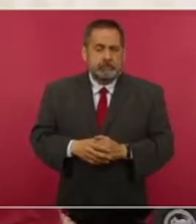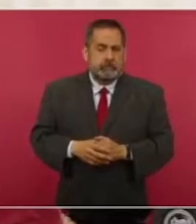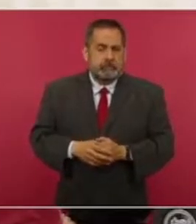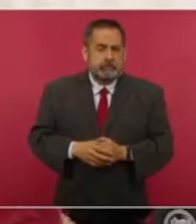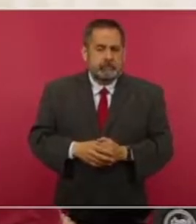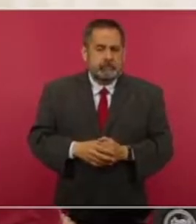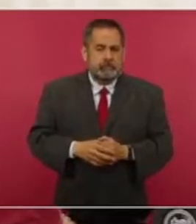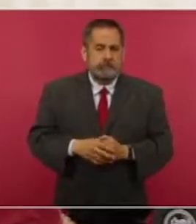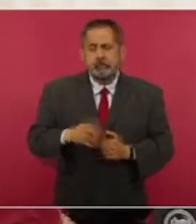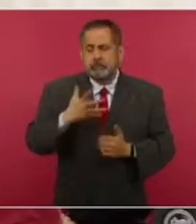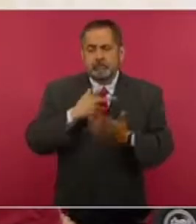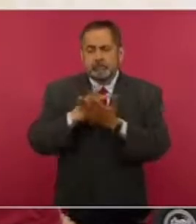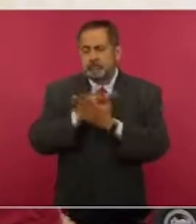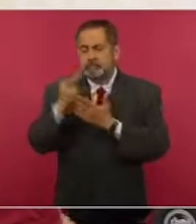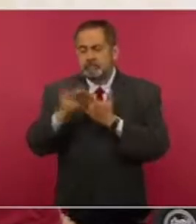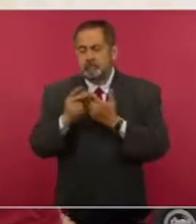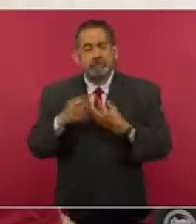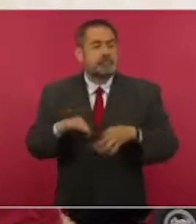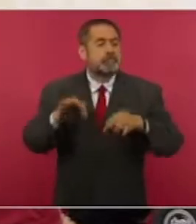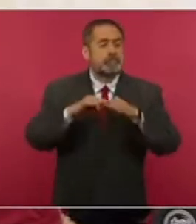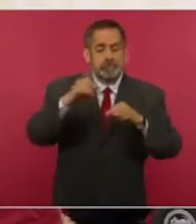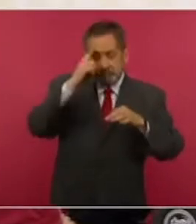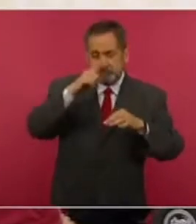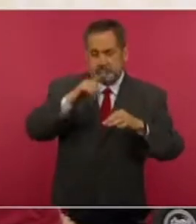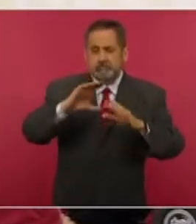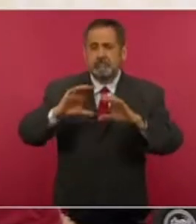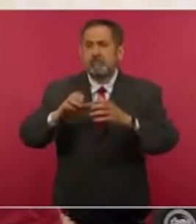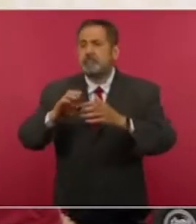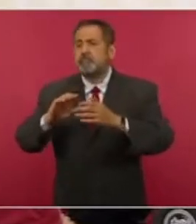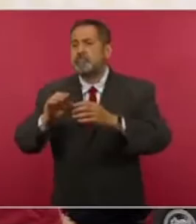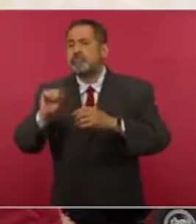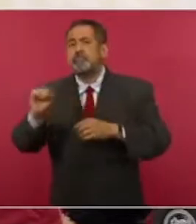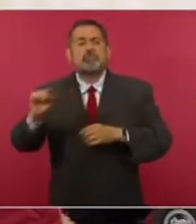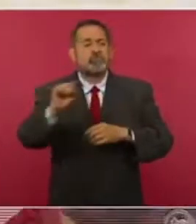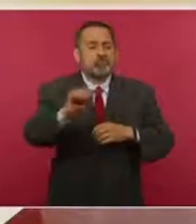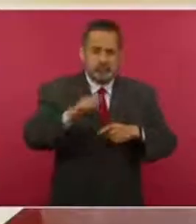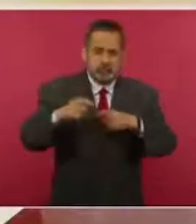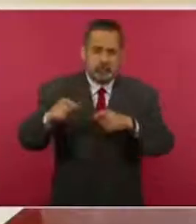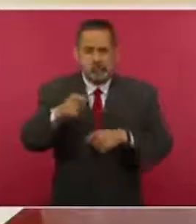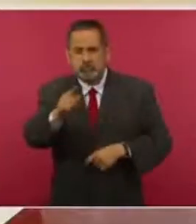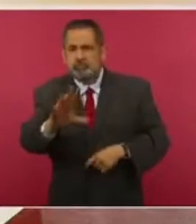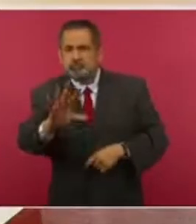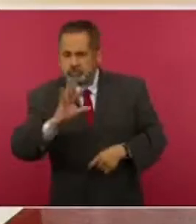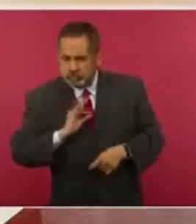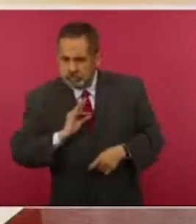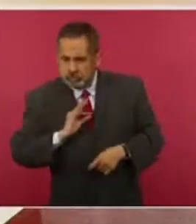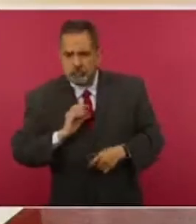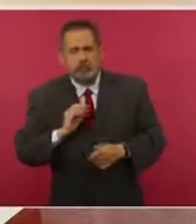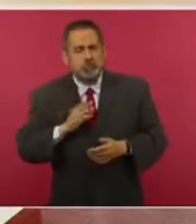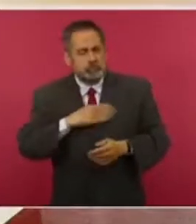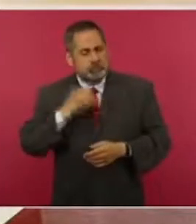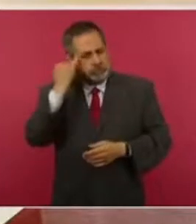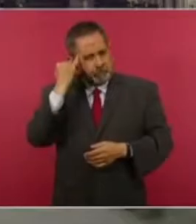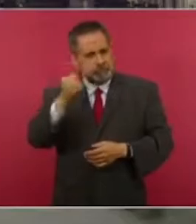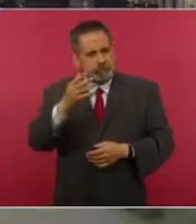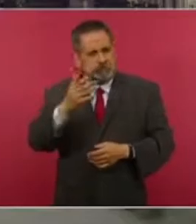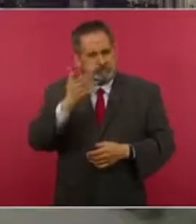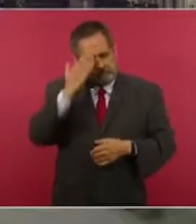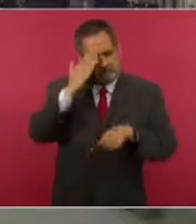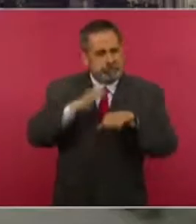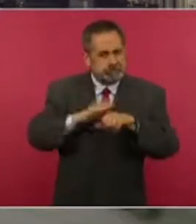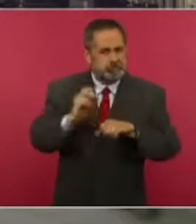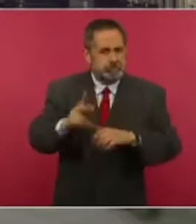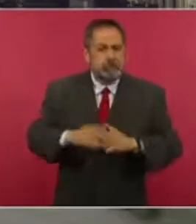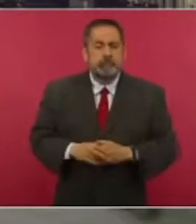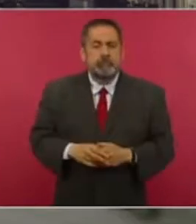un programa especial para pequeñas comunidades, pero tomo en cuenta lo que estás planteando. Y presidente, porque se puede hacer